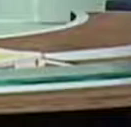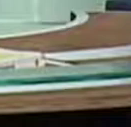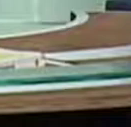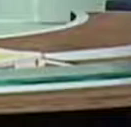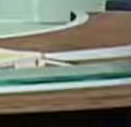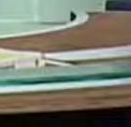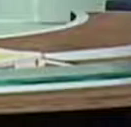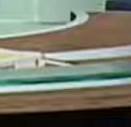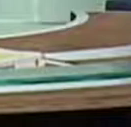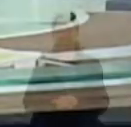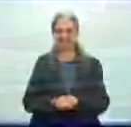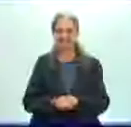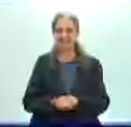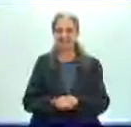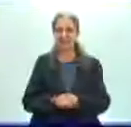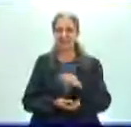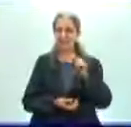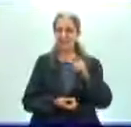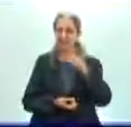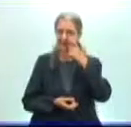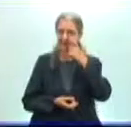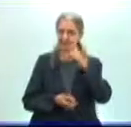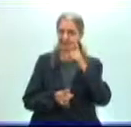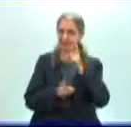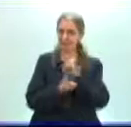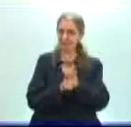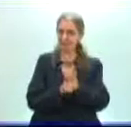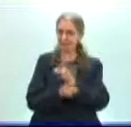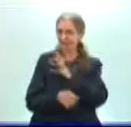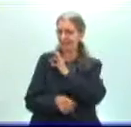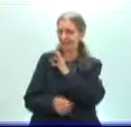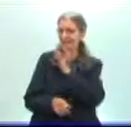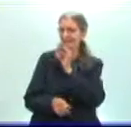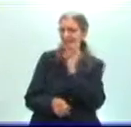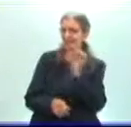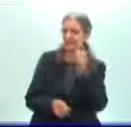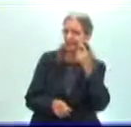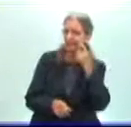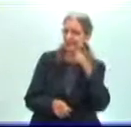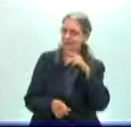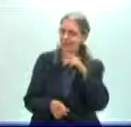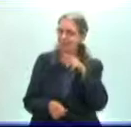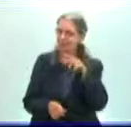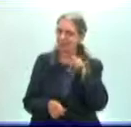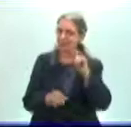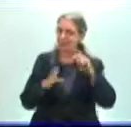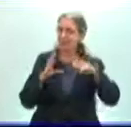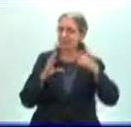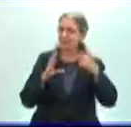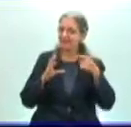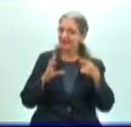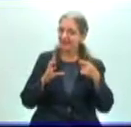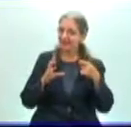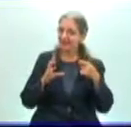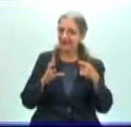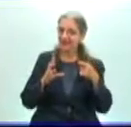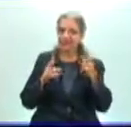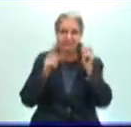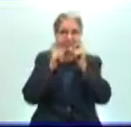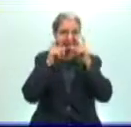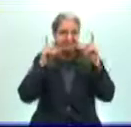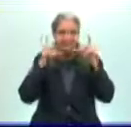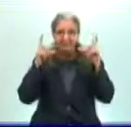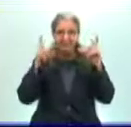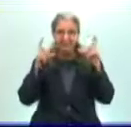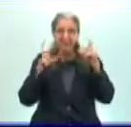Para terminar el encuentro de hoy, los voy a invitar a observar un video de curiosidades